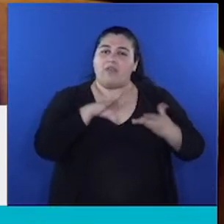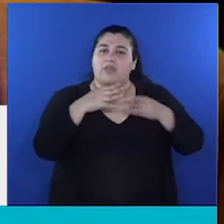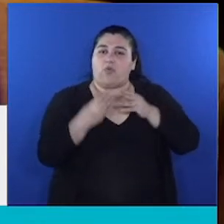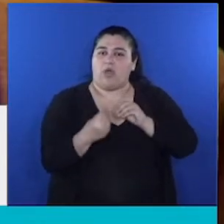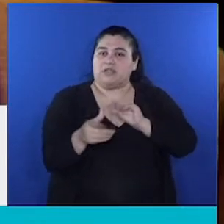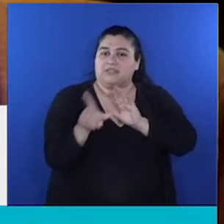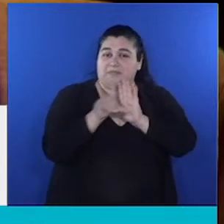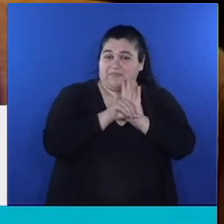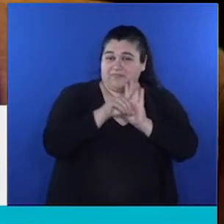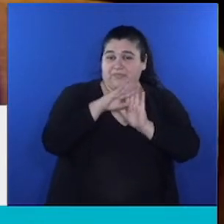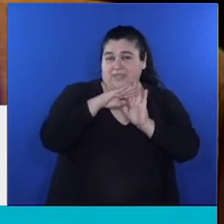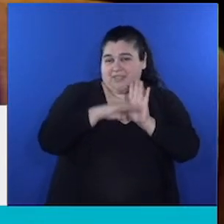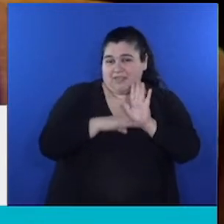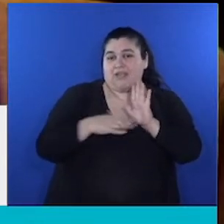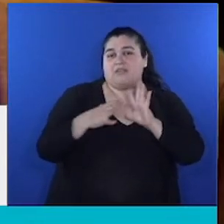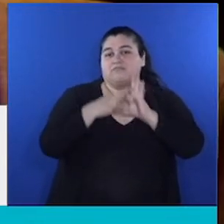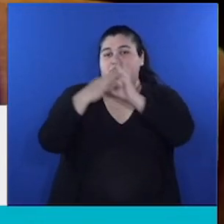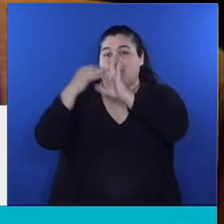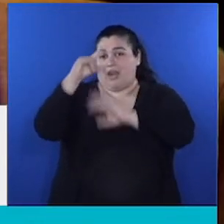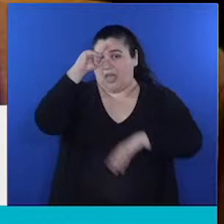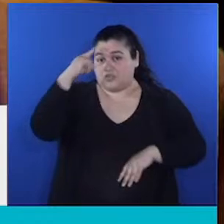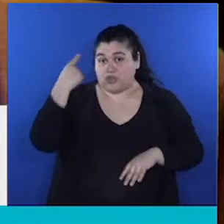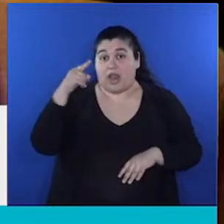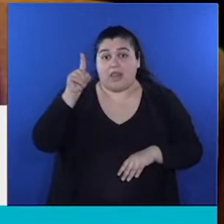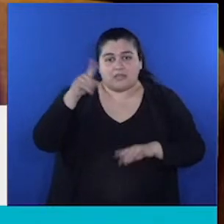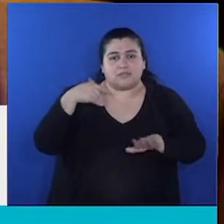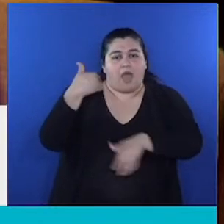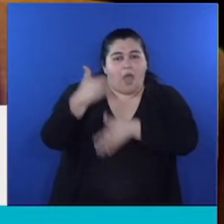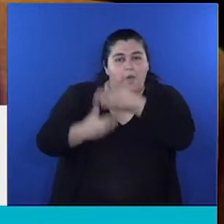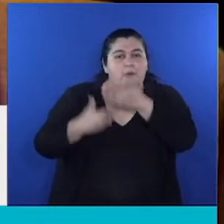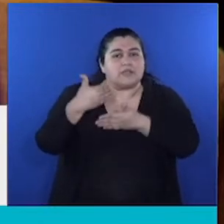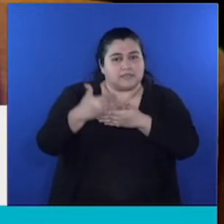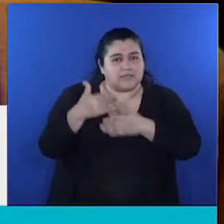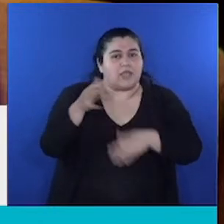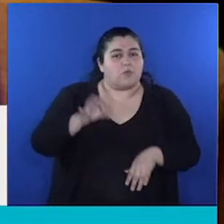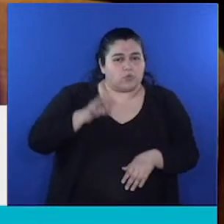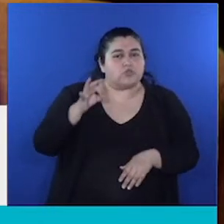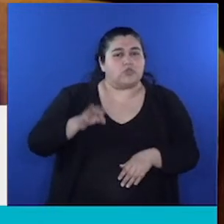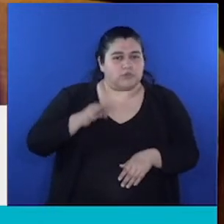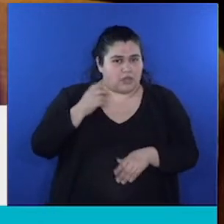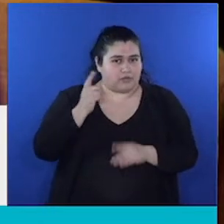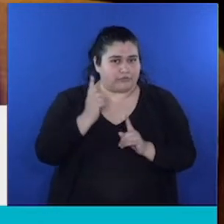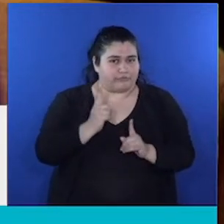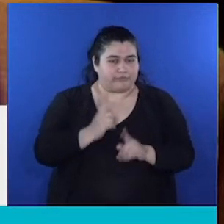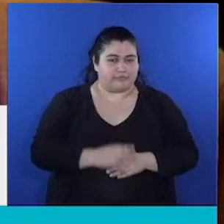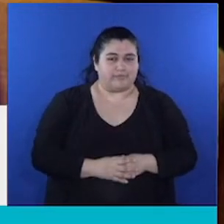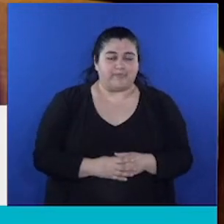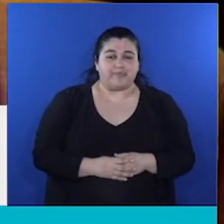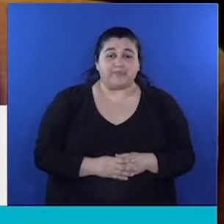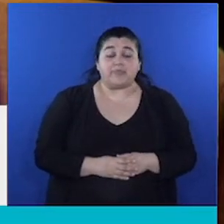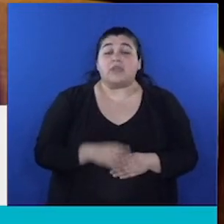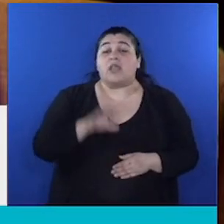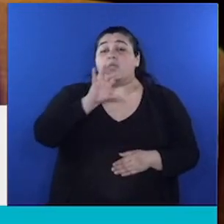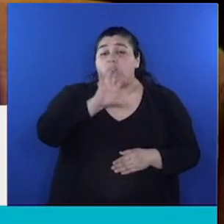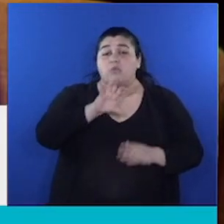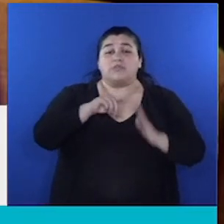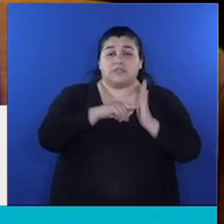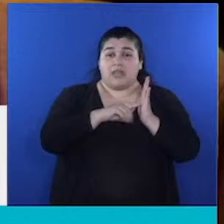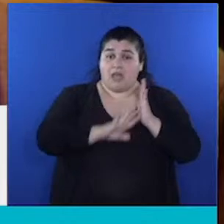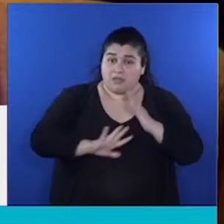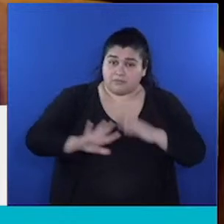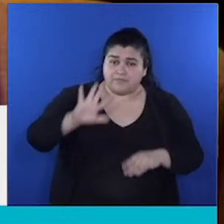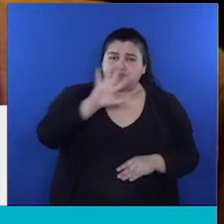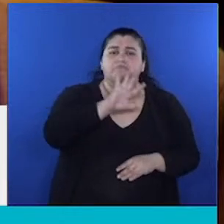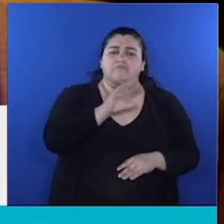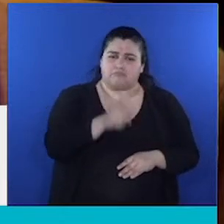nacional que tiene un avance muy significativo desde hace muchísimos años. En la provincia de Buenos Aires nosotros